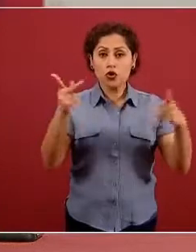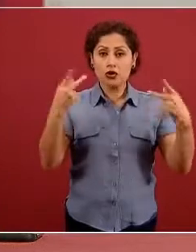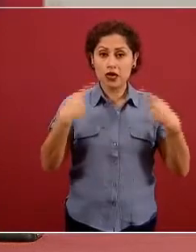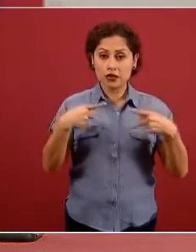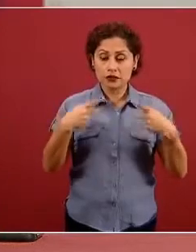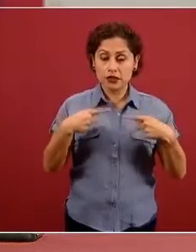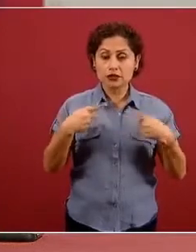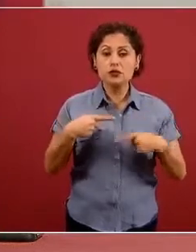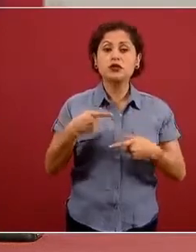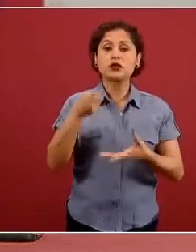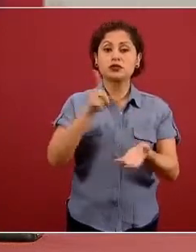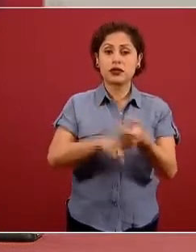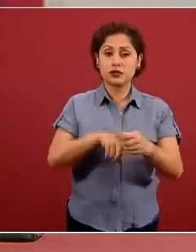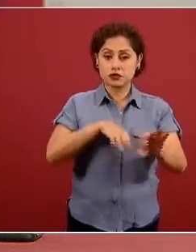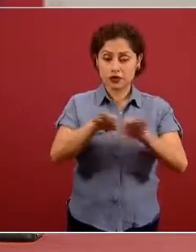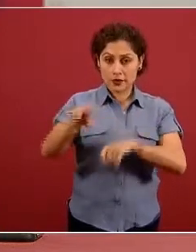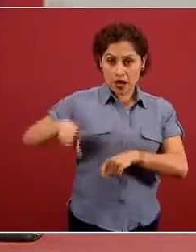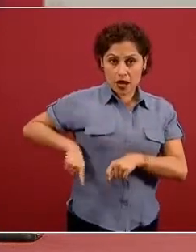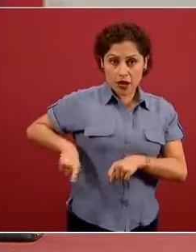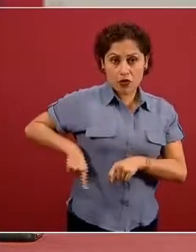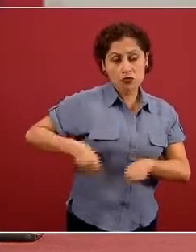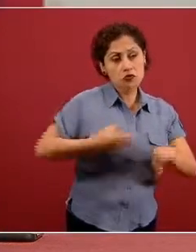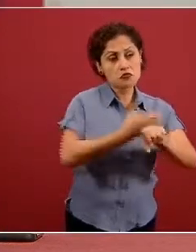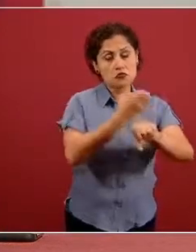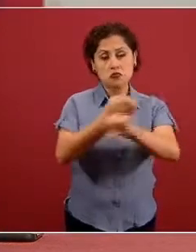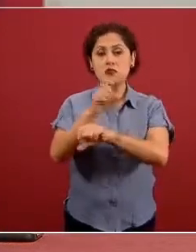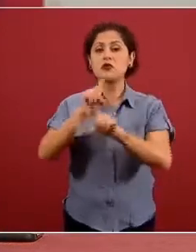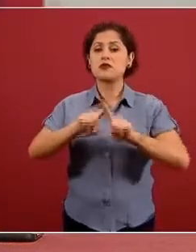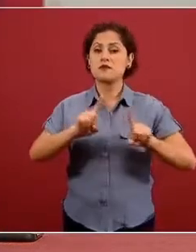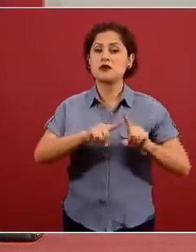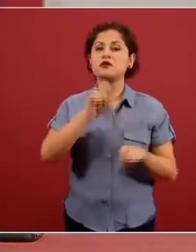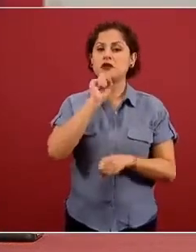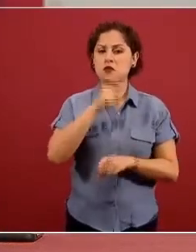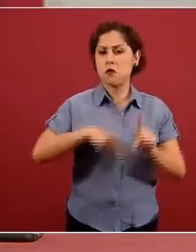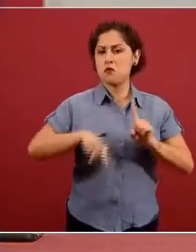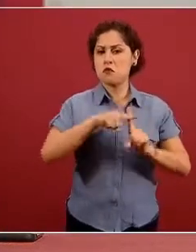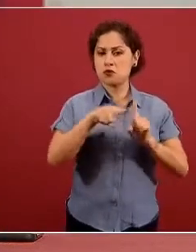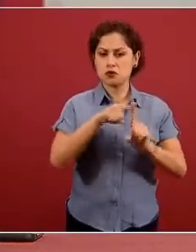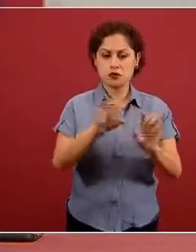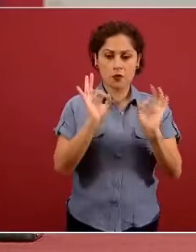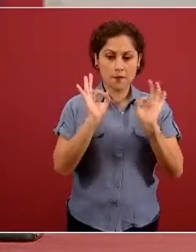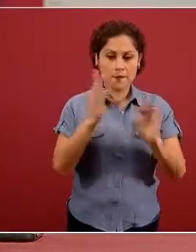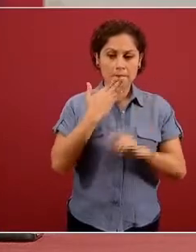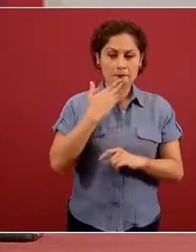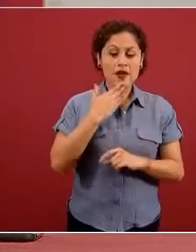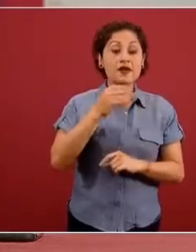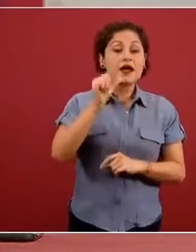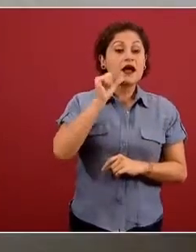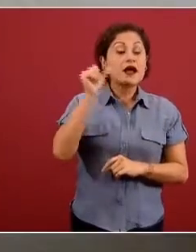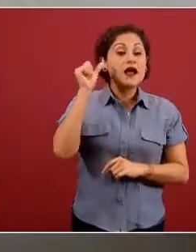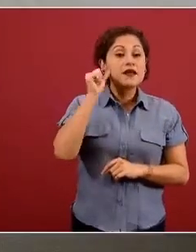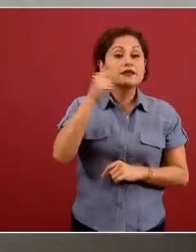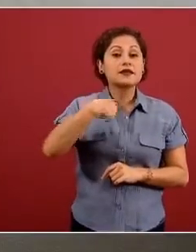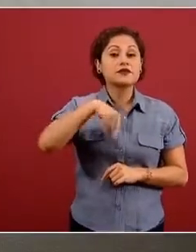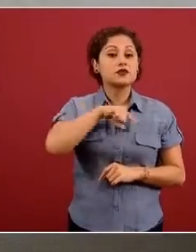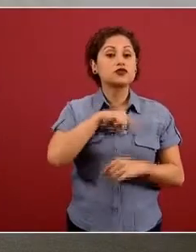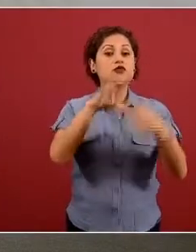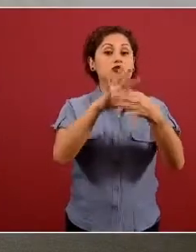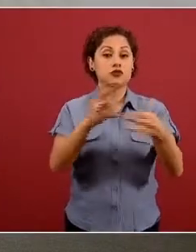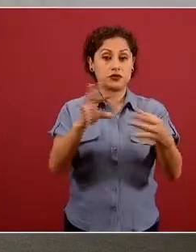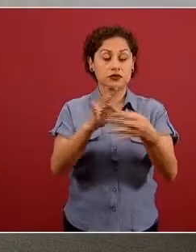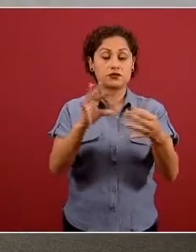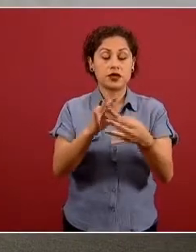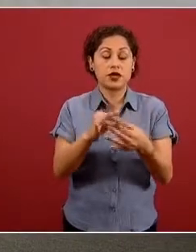estatales es muy favorable. Ayer y en otras ocasiones hemos destacado que es muy importante que, dado que la intensidad